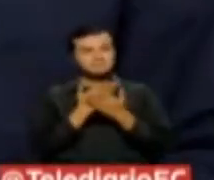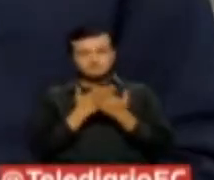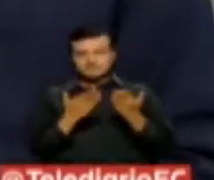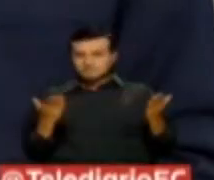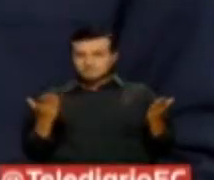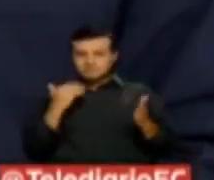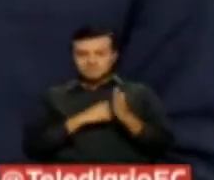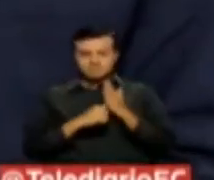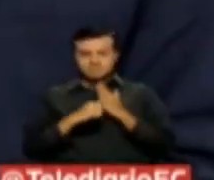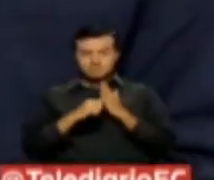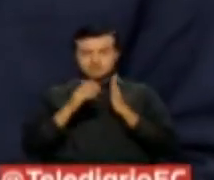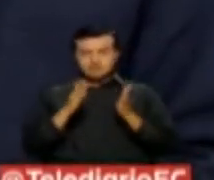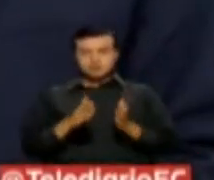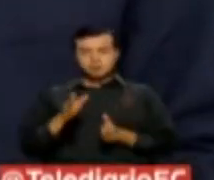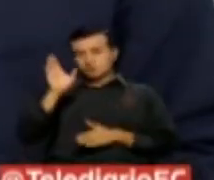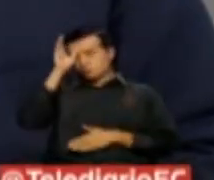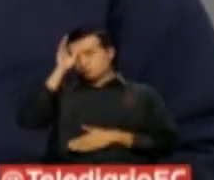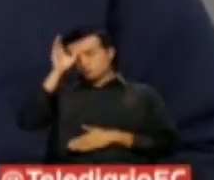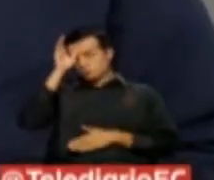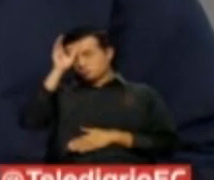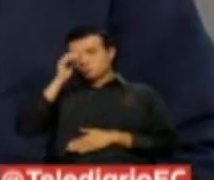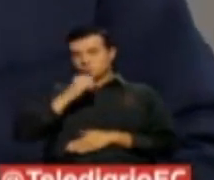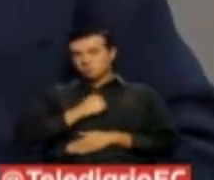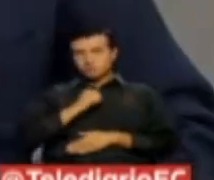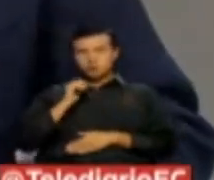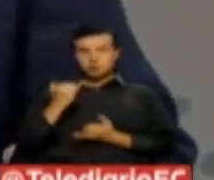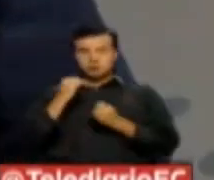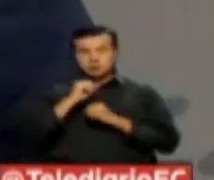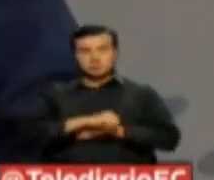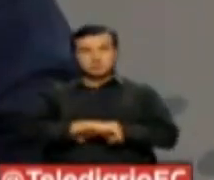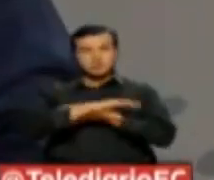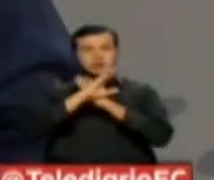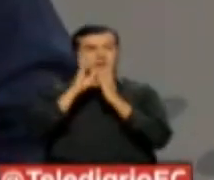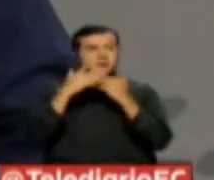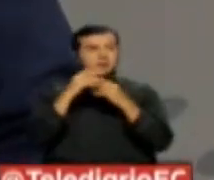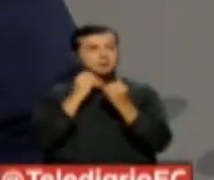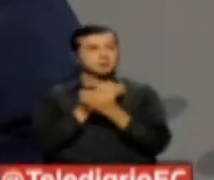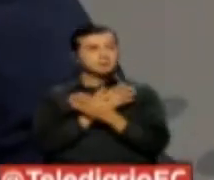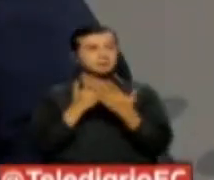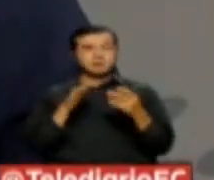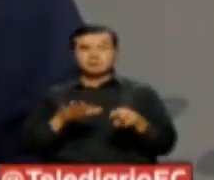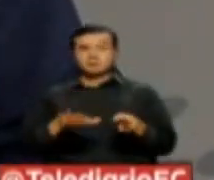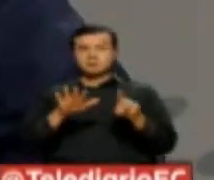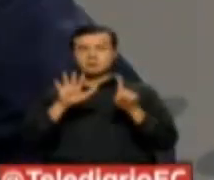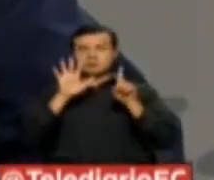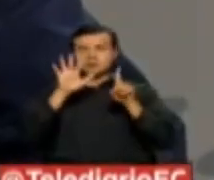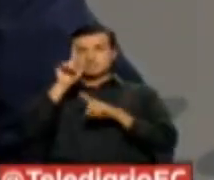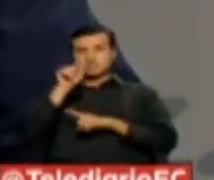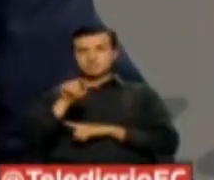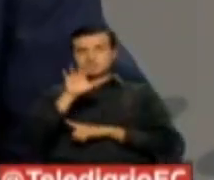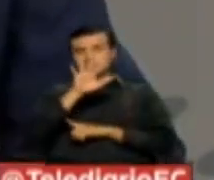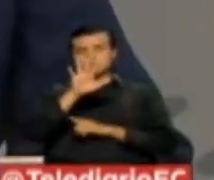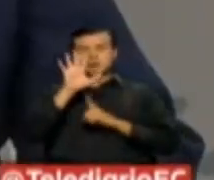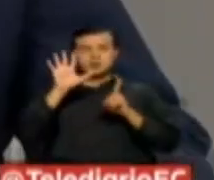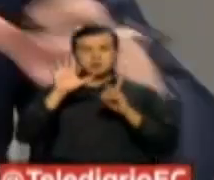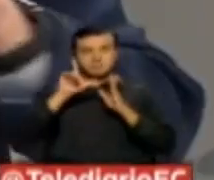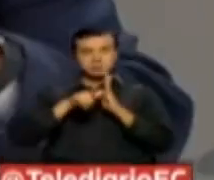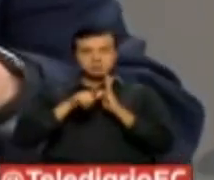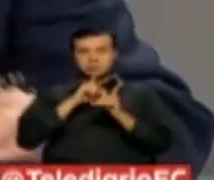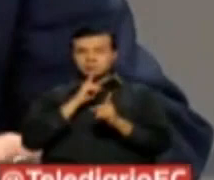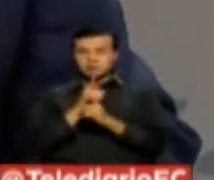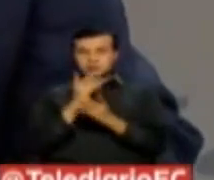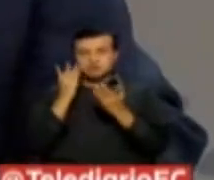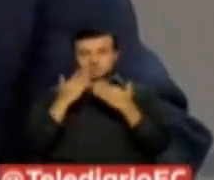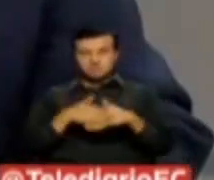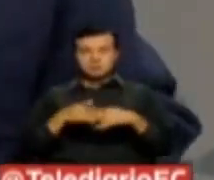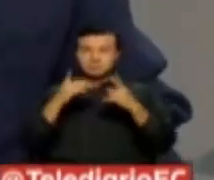ministro de cultura y patrimonio esta mañana aquí en primera impresión siete de la mañana 56 minutos